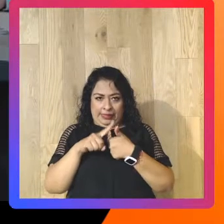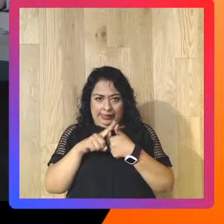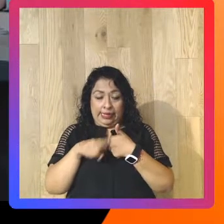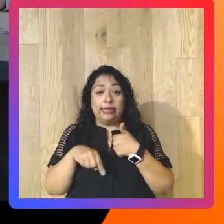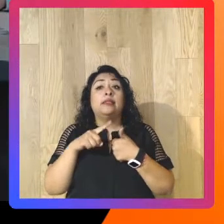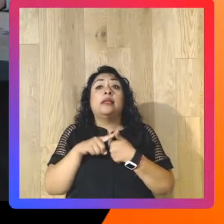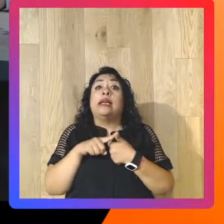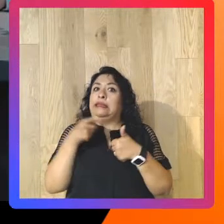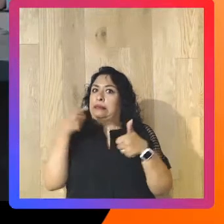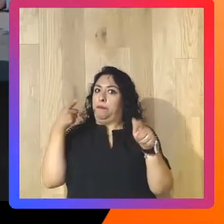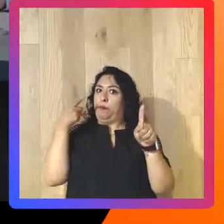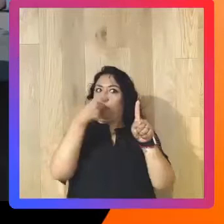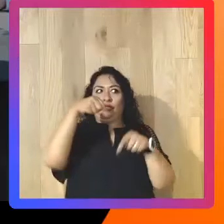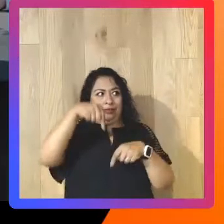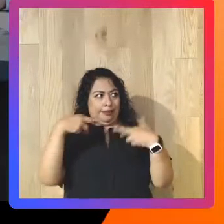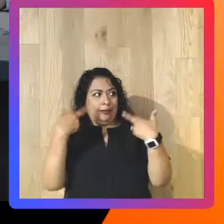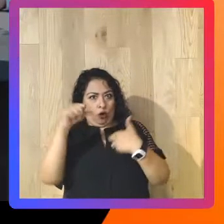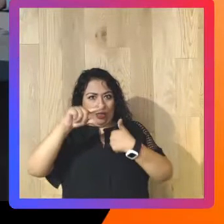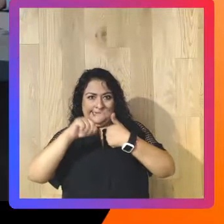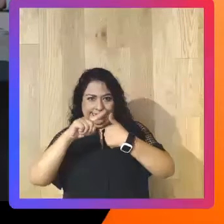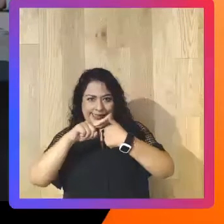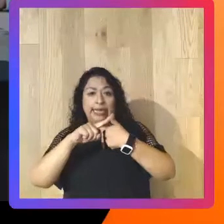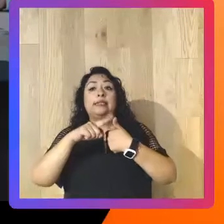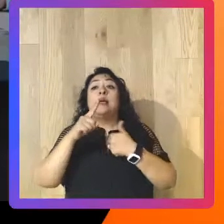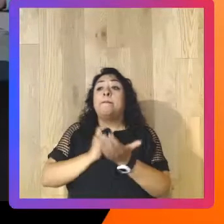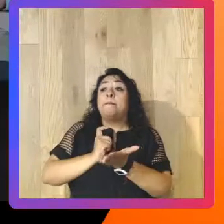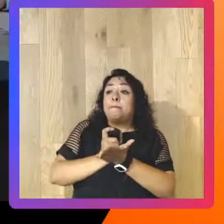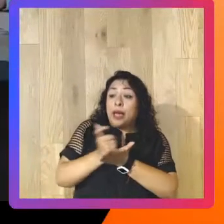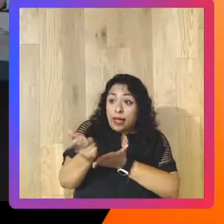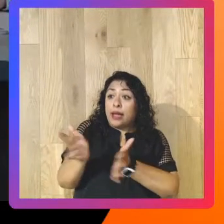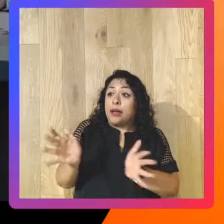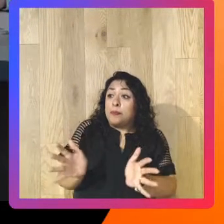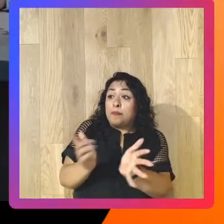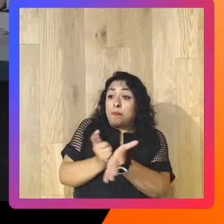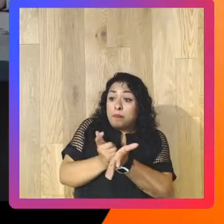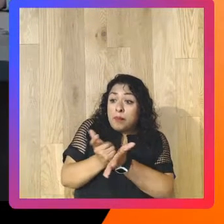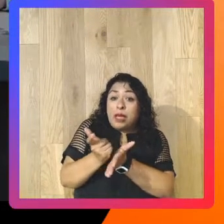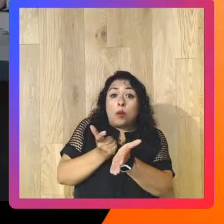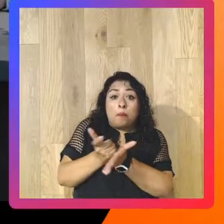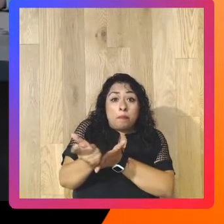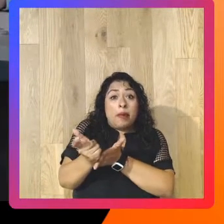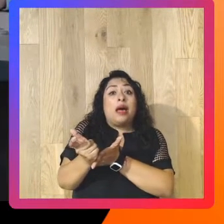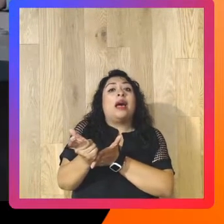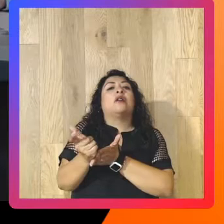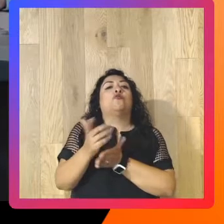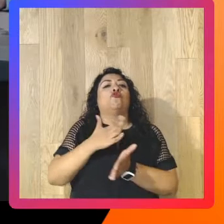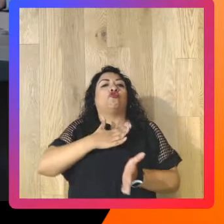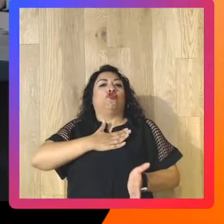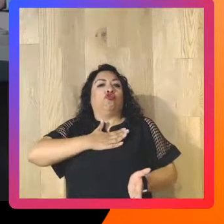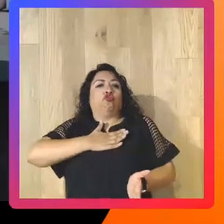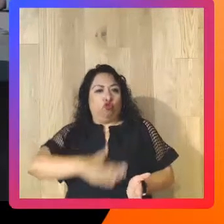6, que es el propósito que nos reúne hoy, pagar y promover salarios e ingresos